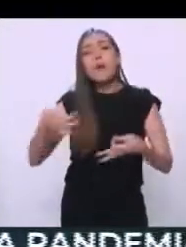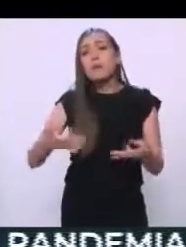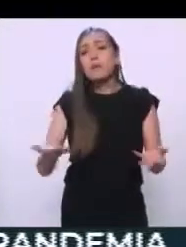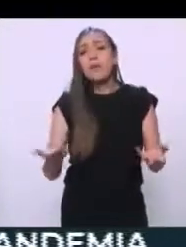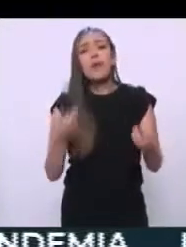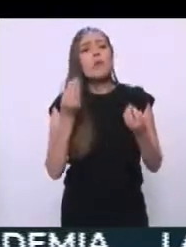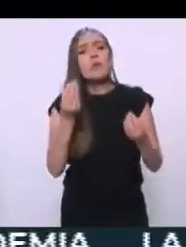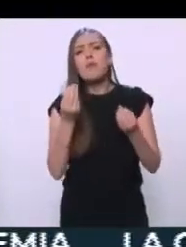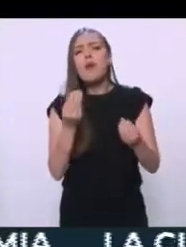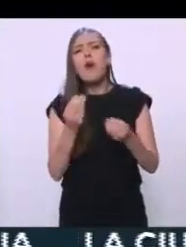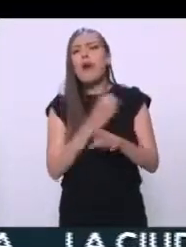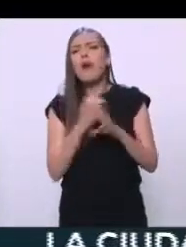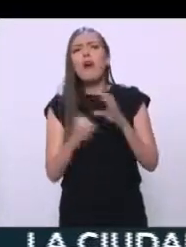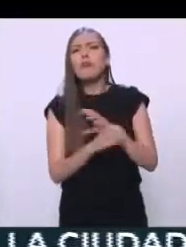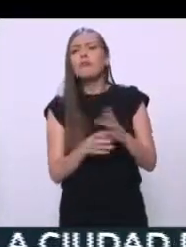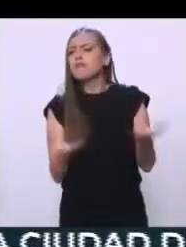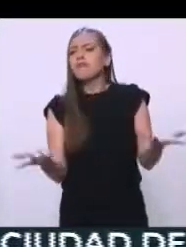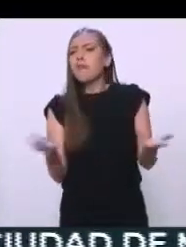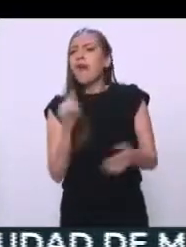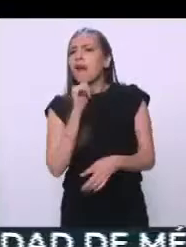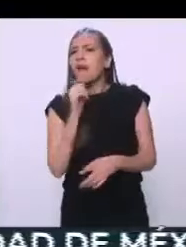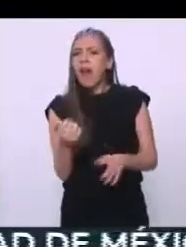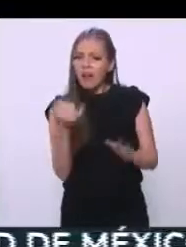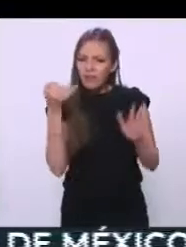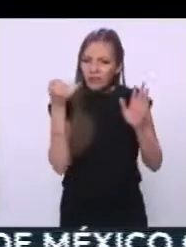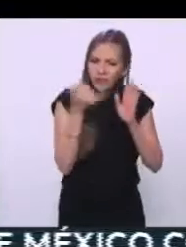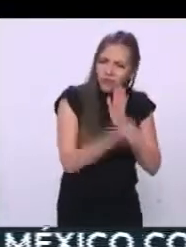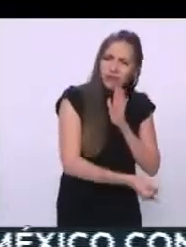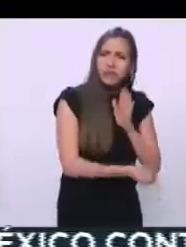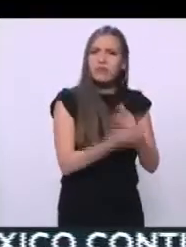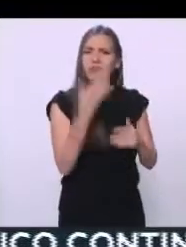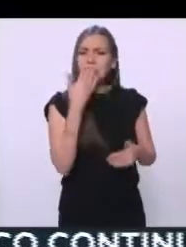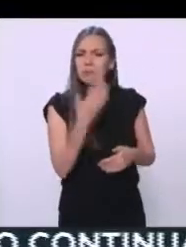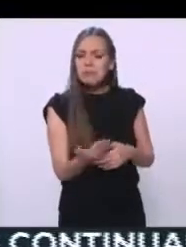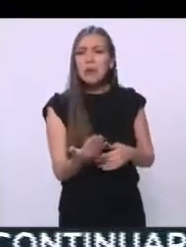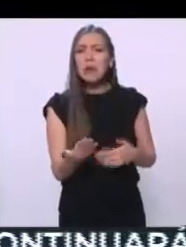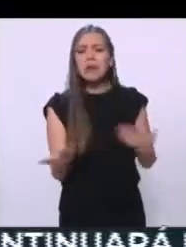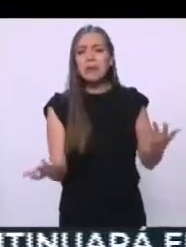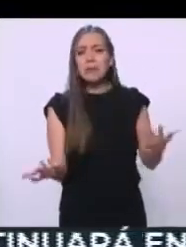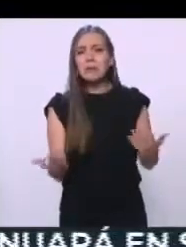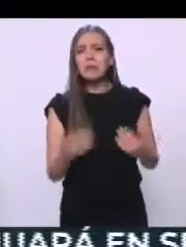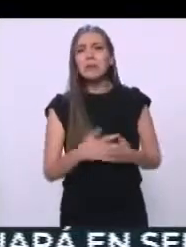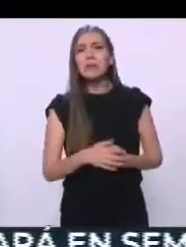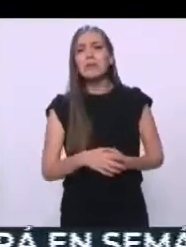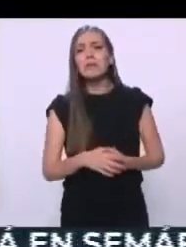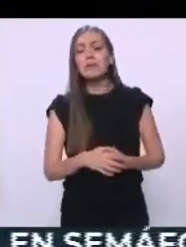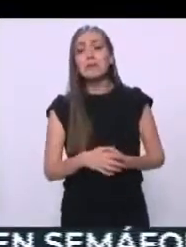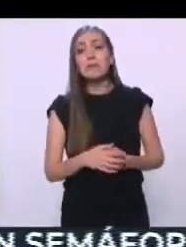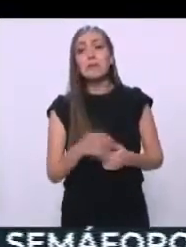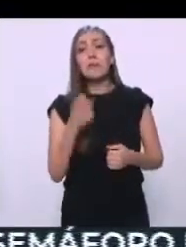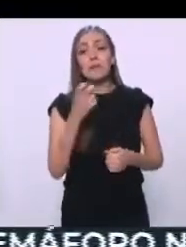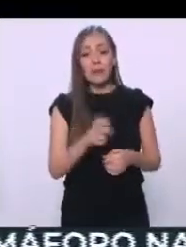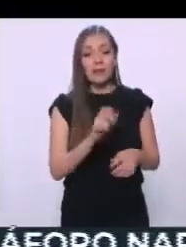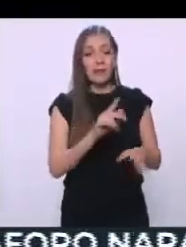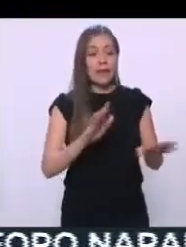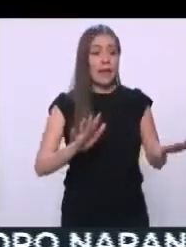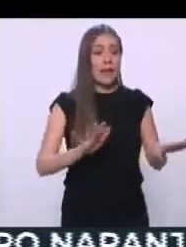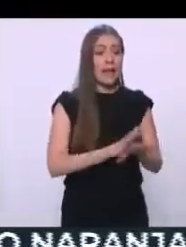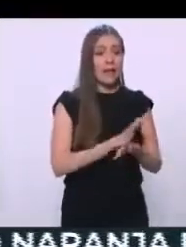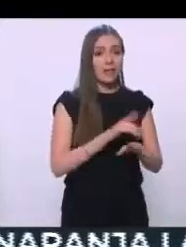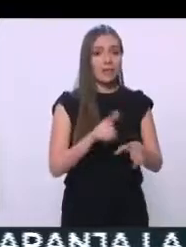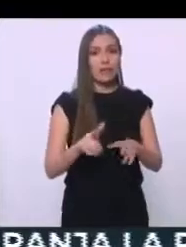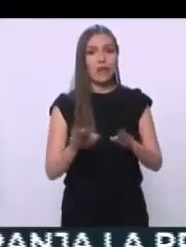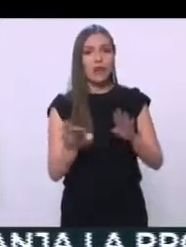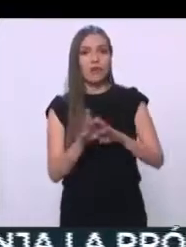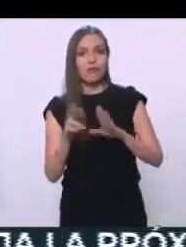cabos sueltos que nunca se indagaron a fondo, y que a partir de pues este cambio de régimen político, porque no